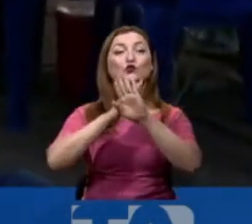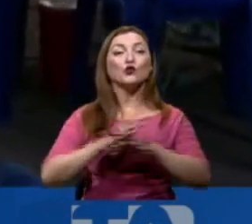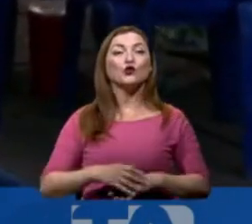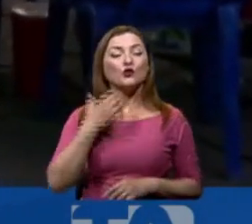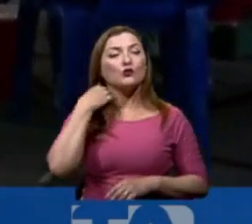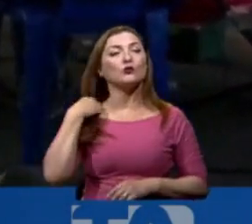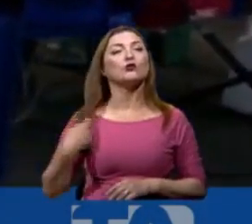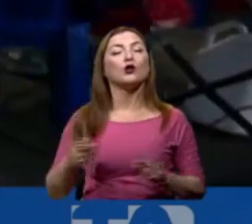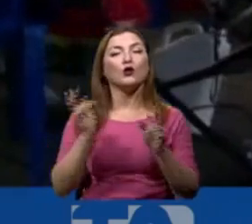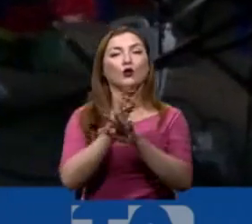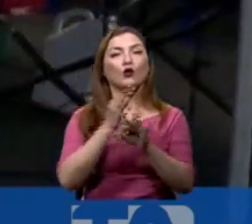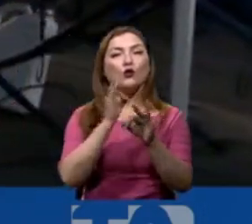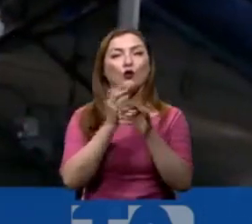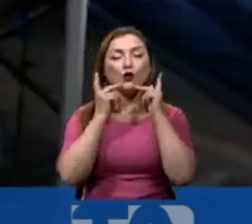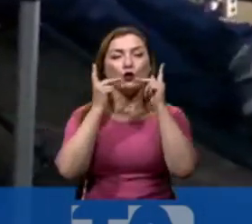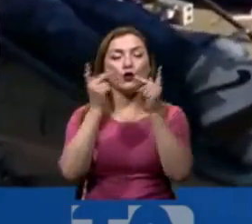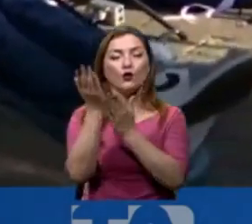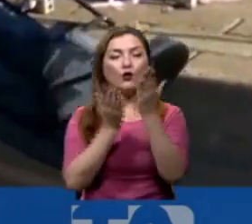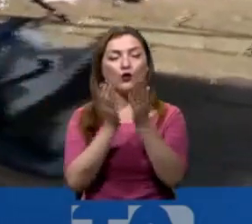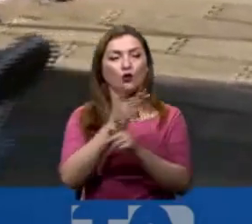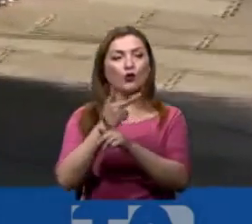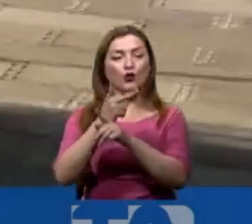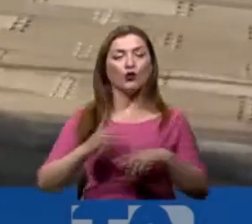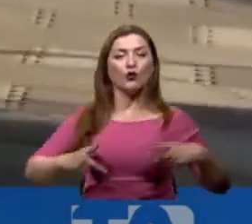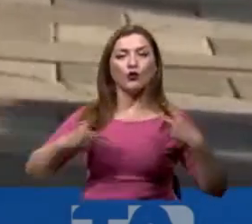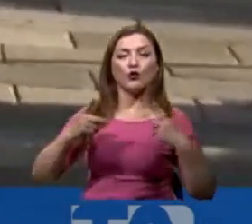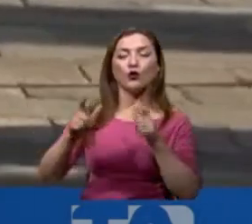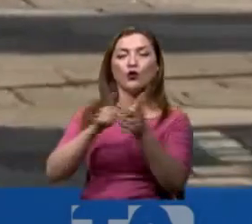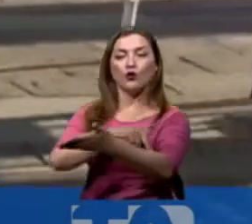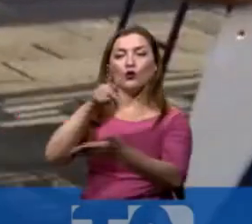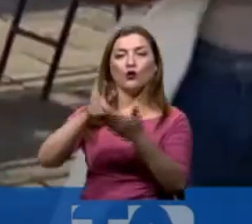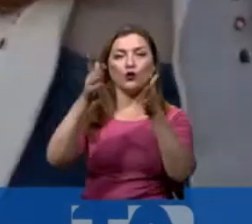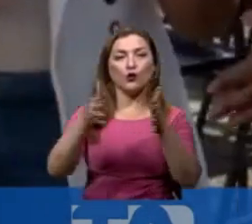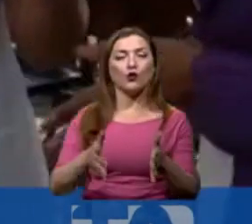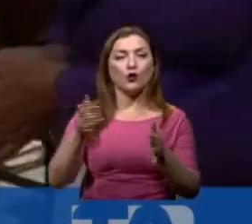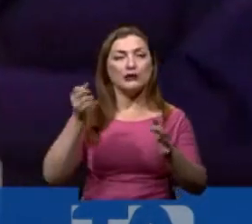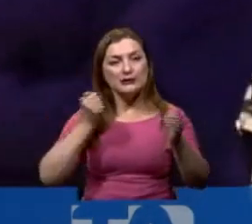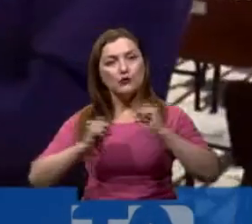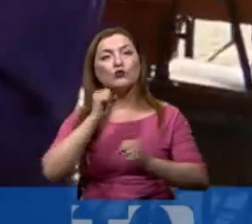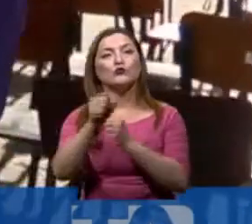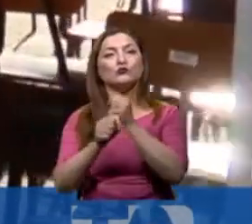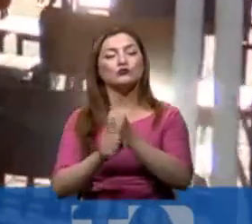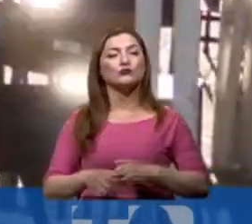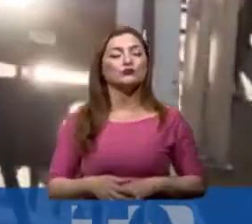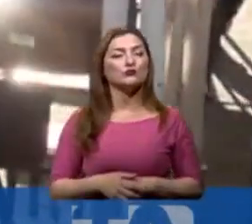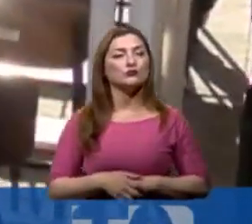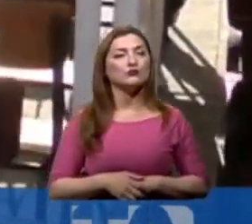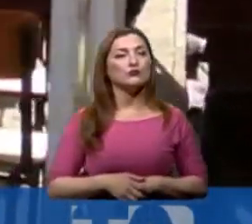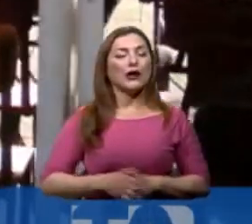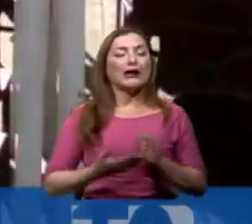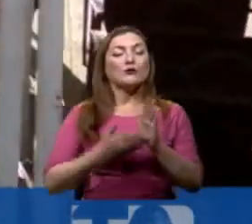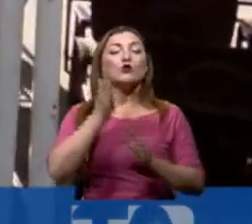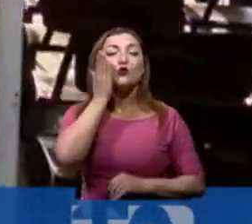función pública tiene que prestar servicios que cuiden la vida de nuestros pichinchanos, y por eso este esfuerzo cada año. Si es que una mamita quiere